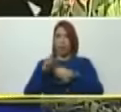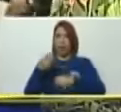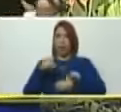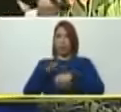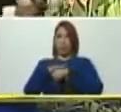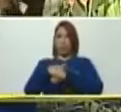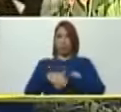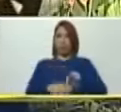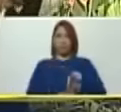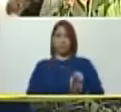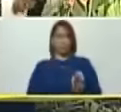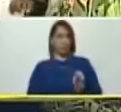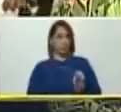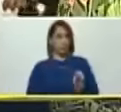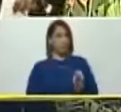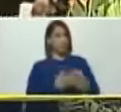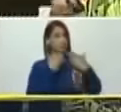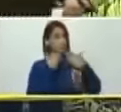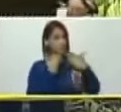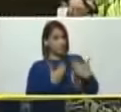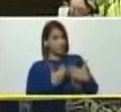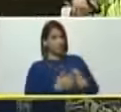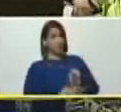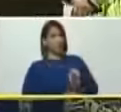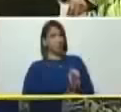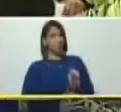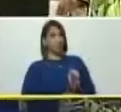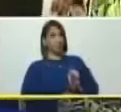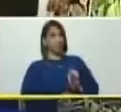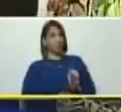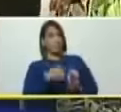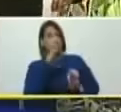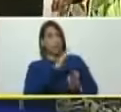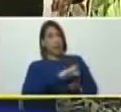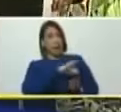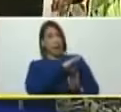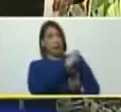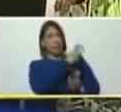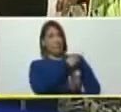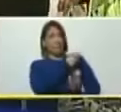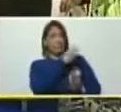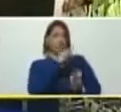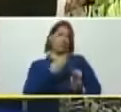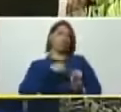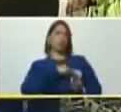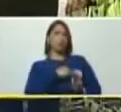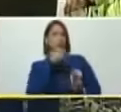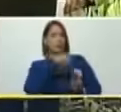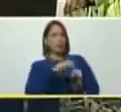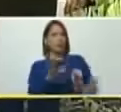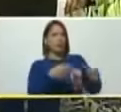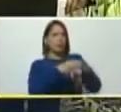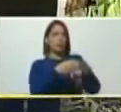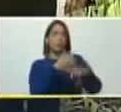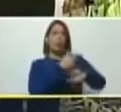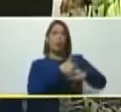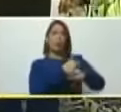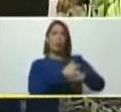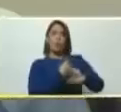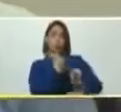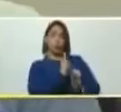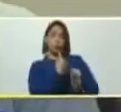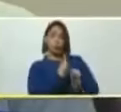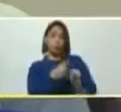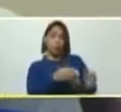Adelante. Gracias, Nahum. Gracias, querida Carmen, Pepe, presidente. Bueno, aquí estamos con todo el equipo de gobierno, como un solo equipo